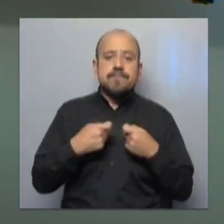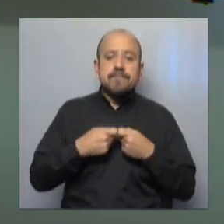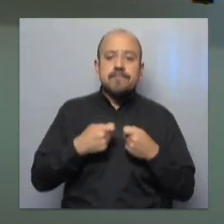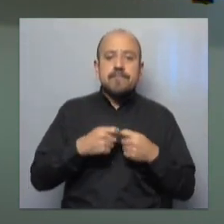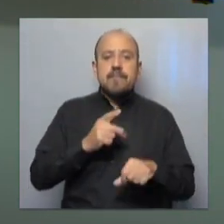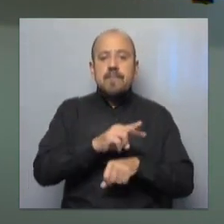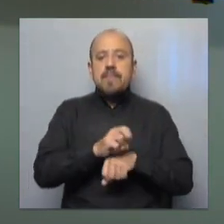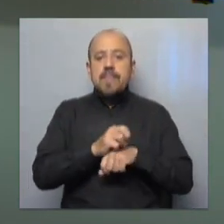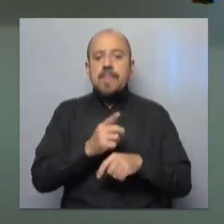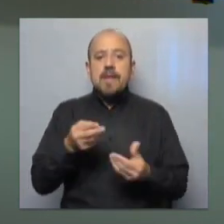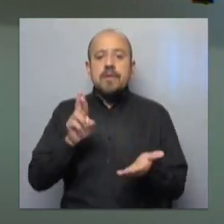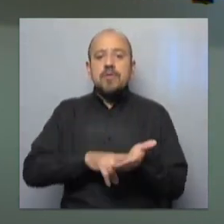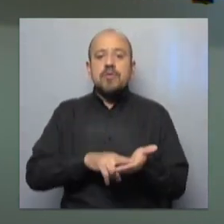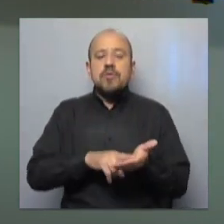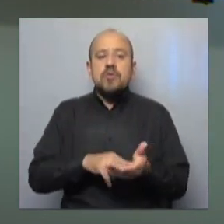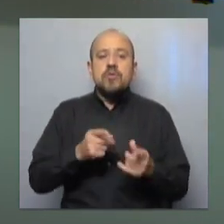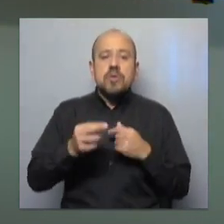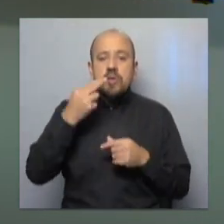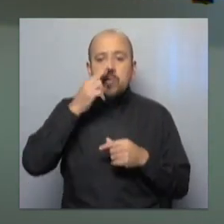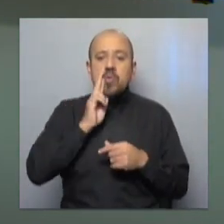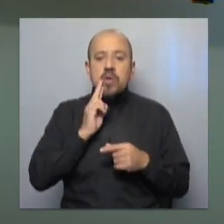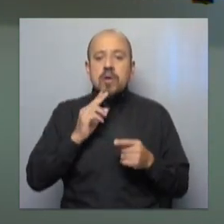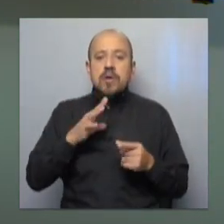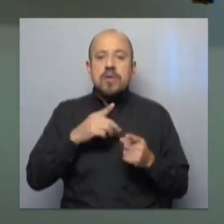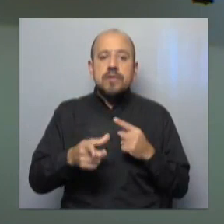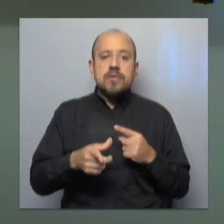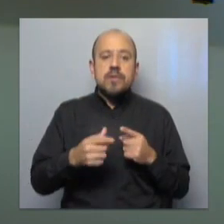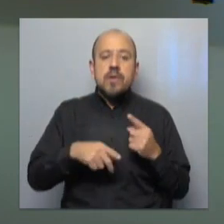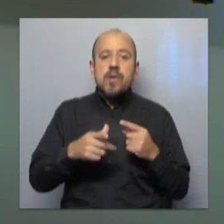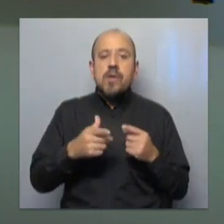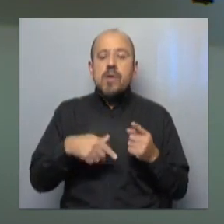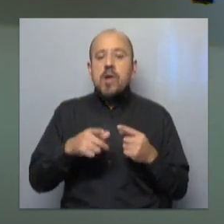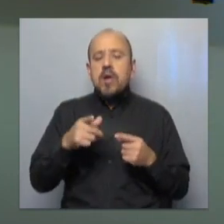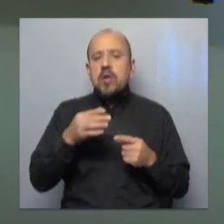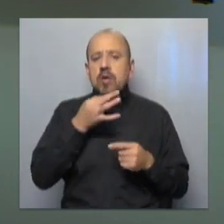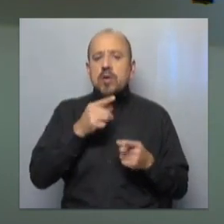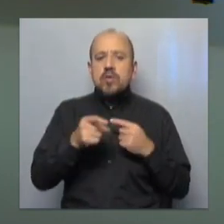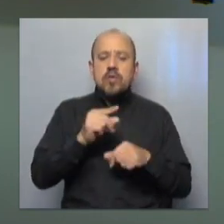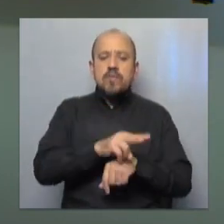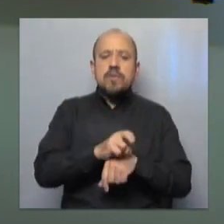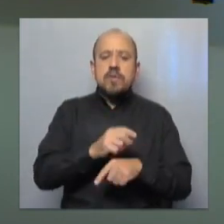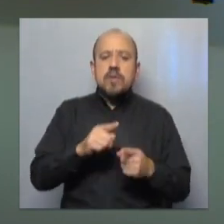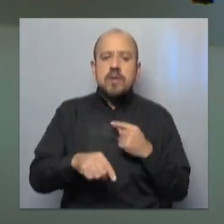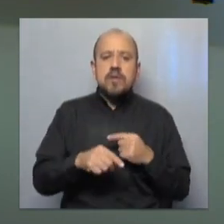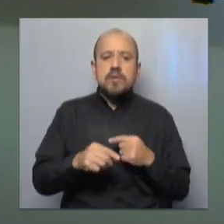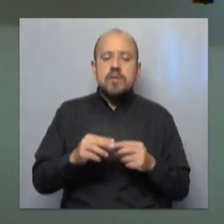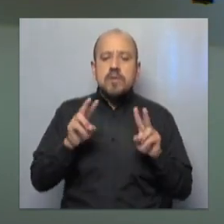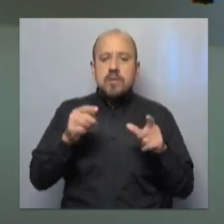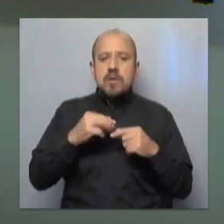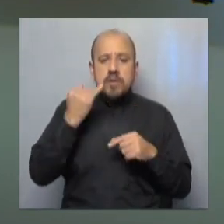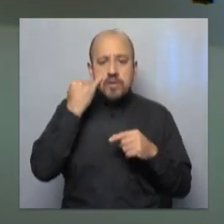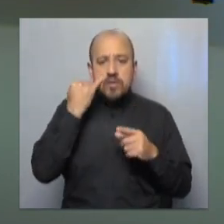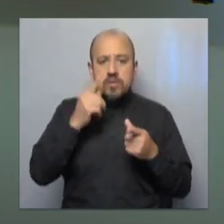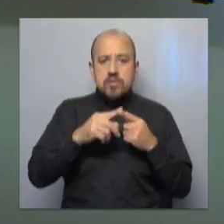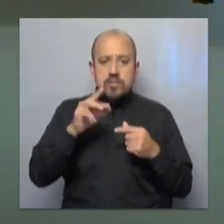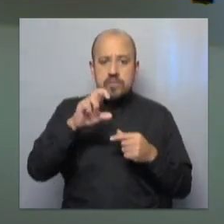fiscales resolvió que el tribunal de conducta gremial analice las recientes manifestaciones públicas del fiscal de delitos sexuales raúl iglesias